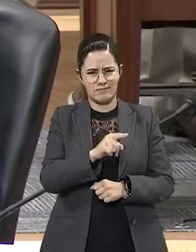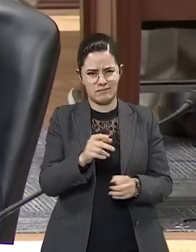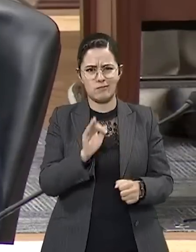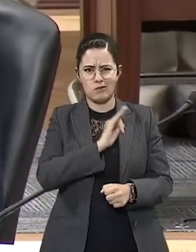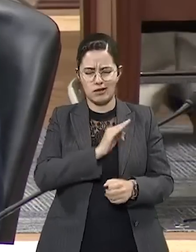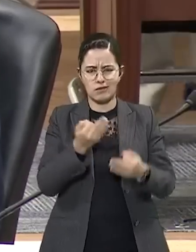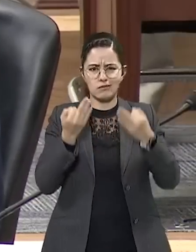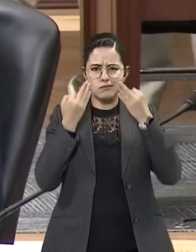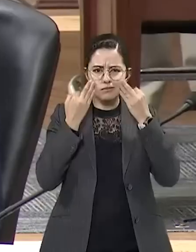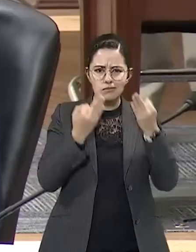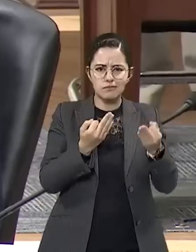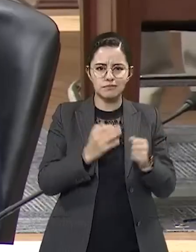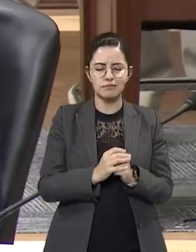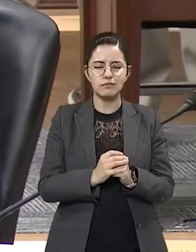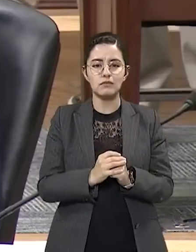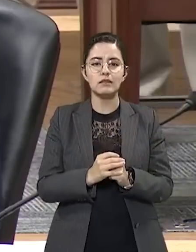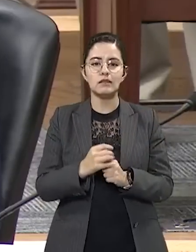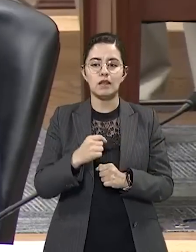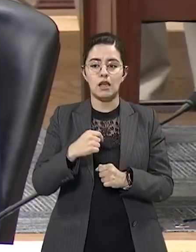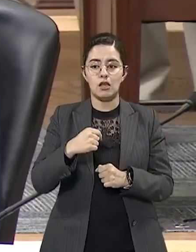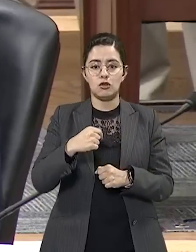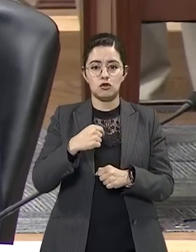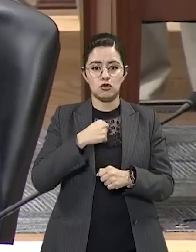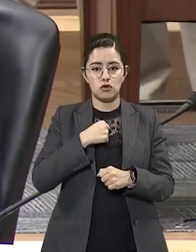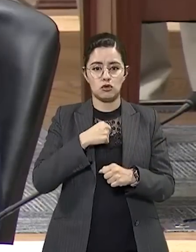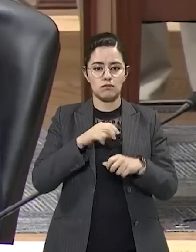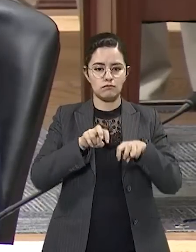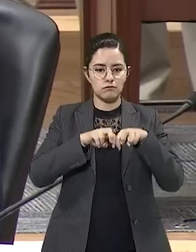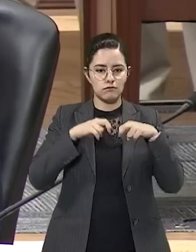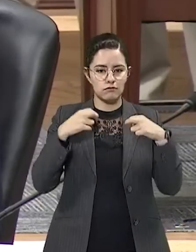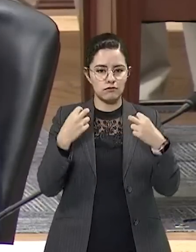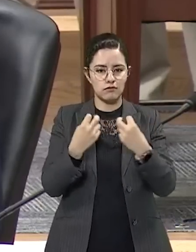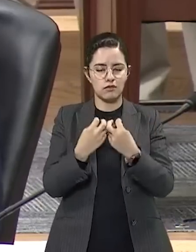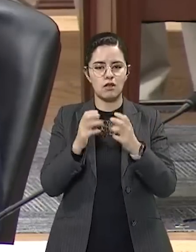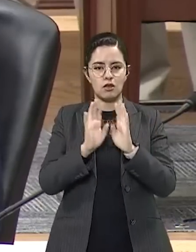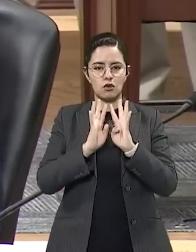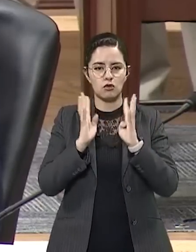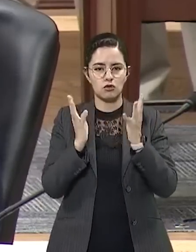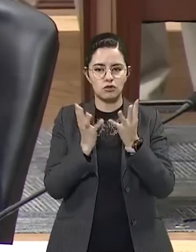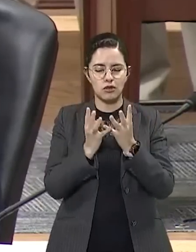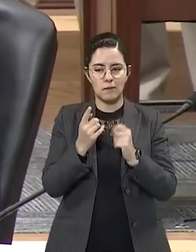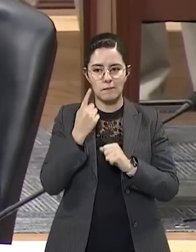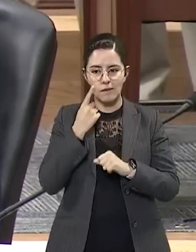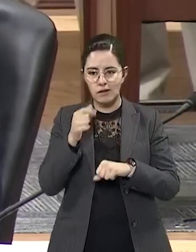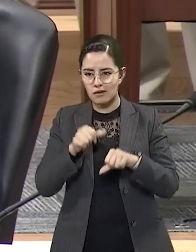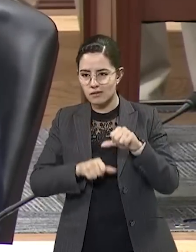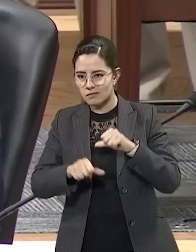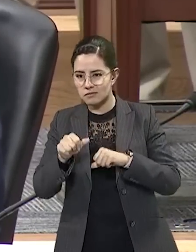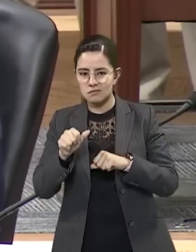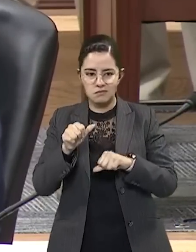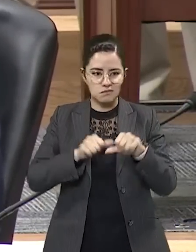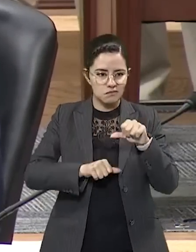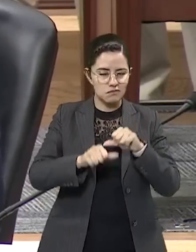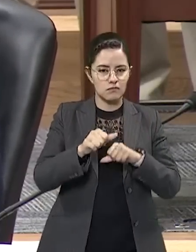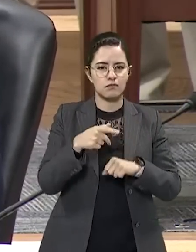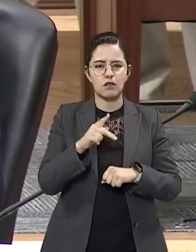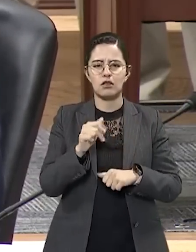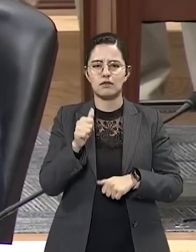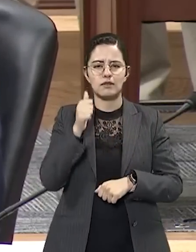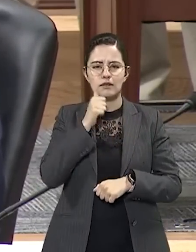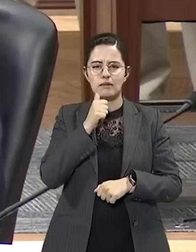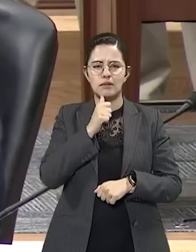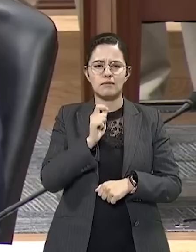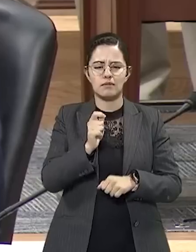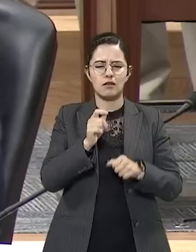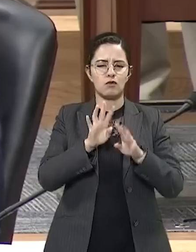este sentido he formado parte de muchas integraciones de este consejo Pero paradójicamente siempre ha sido uno solo